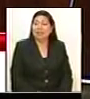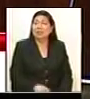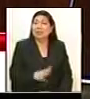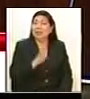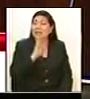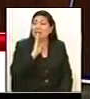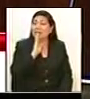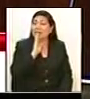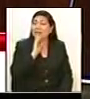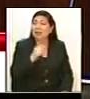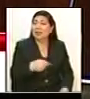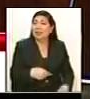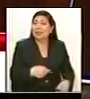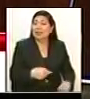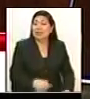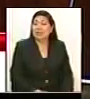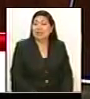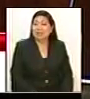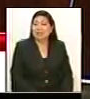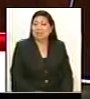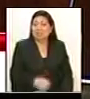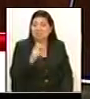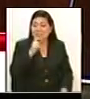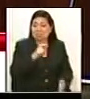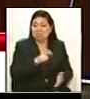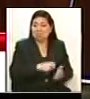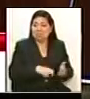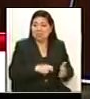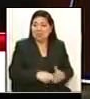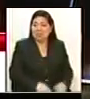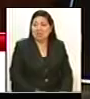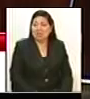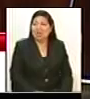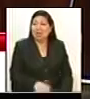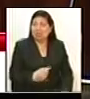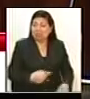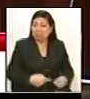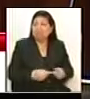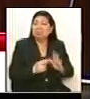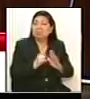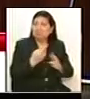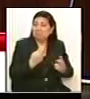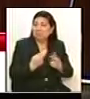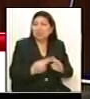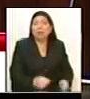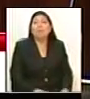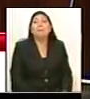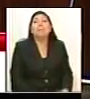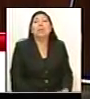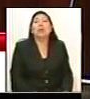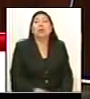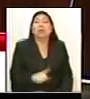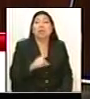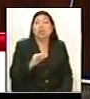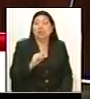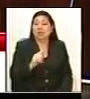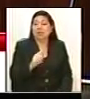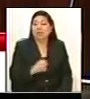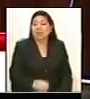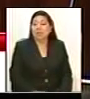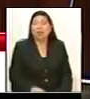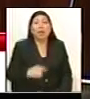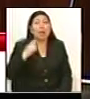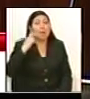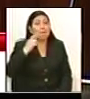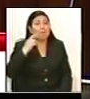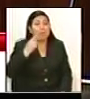de competitividad. En minería hay competitividad relativa, ¿no? Porque el litio, por ejemplo, está en Puno,